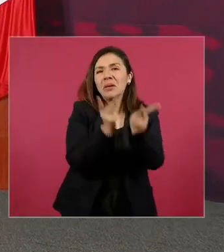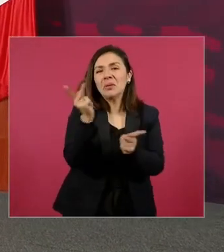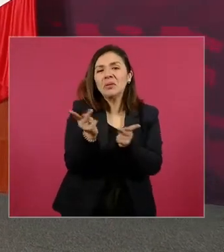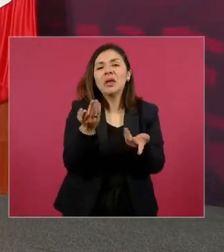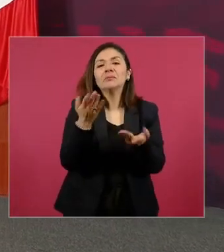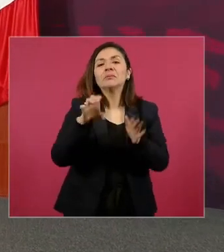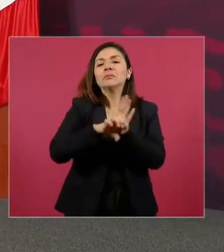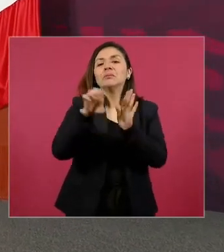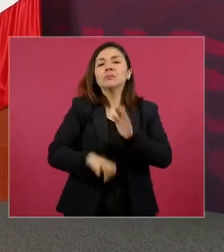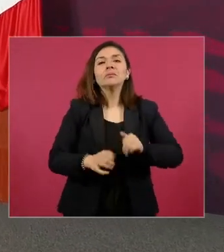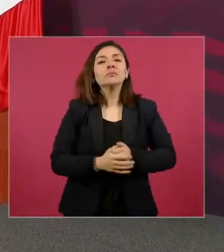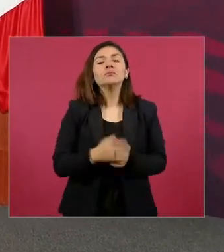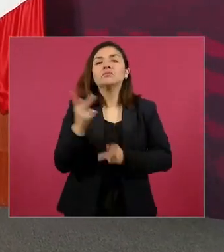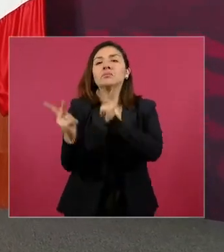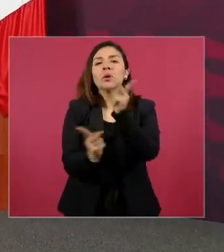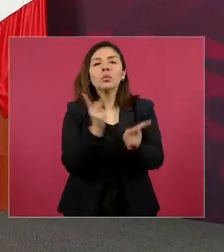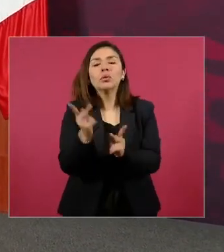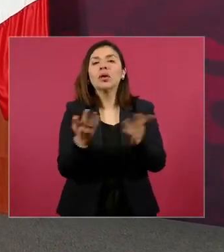de que no iba a haber